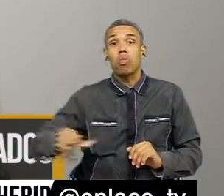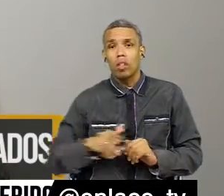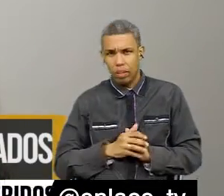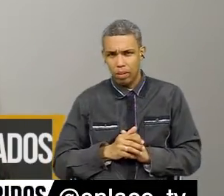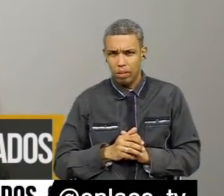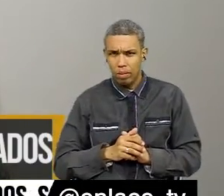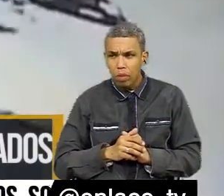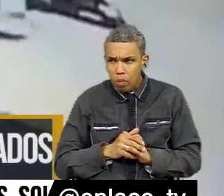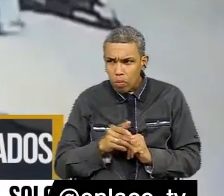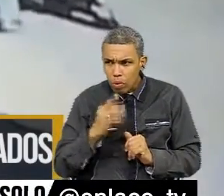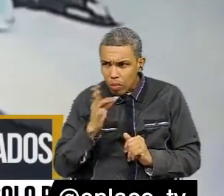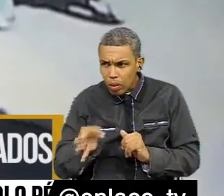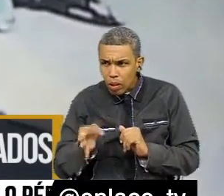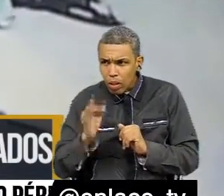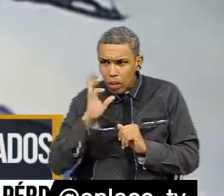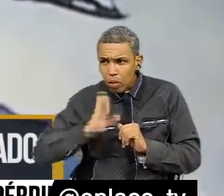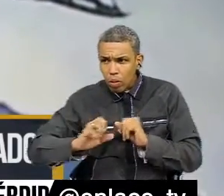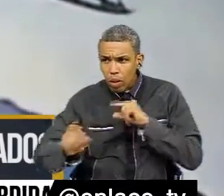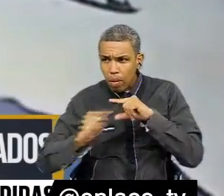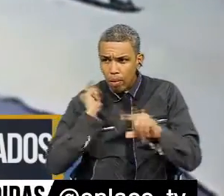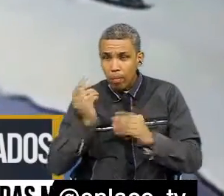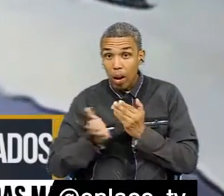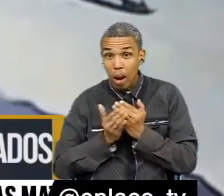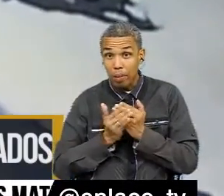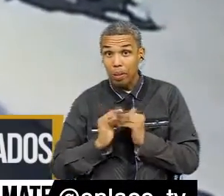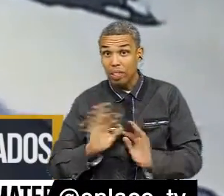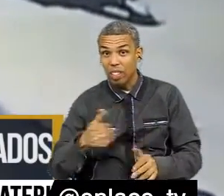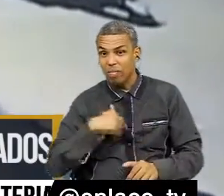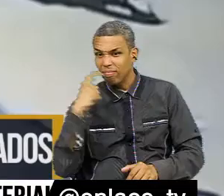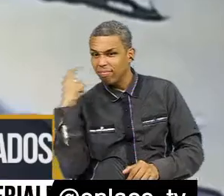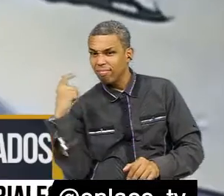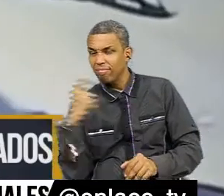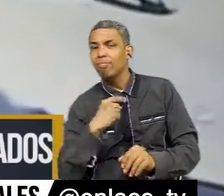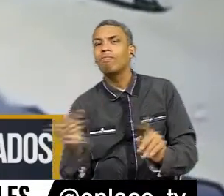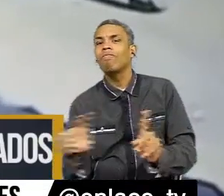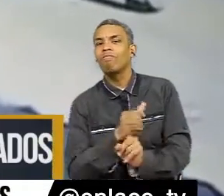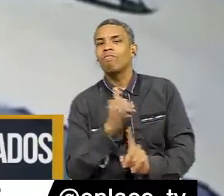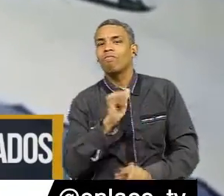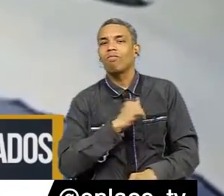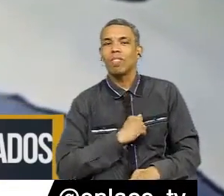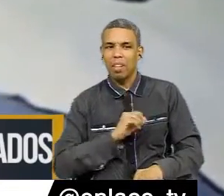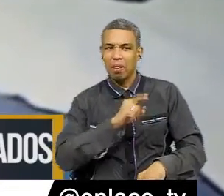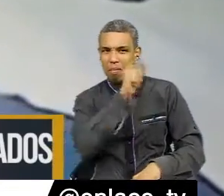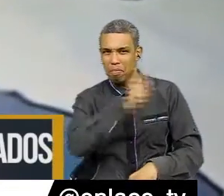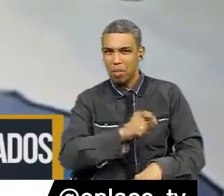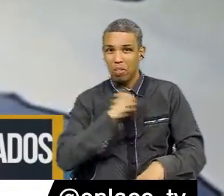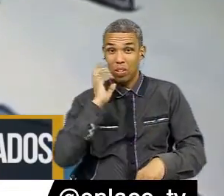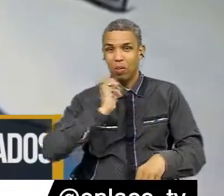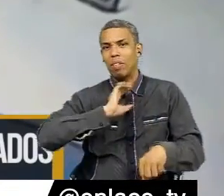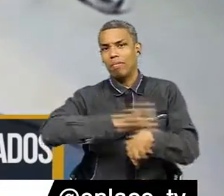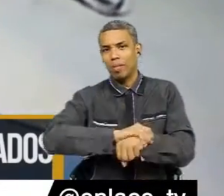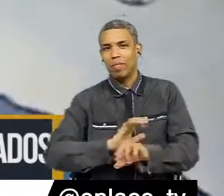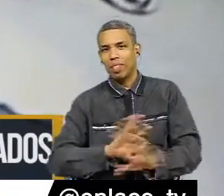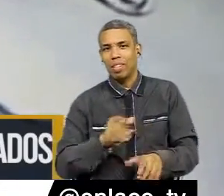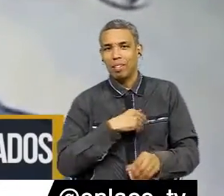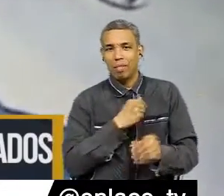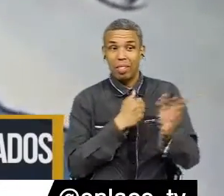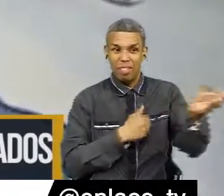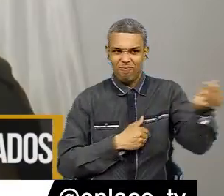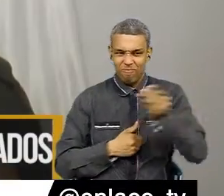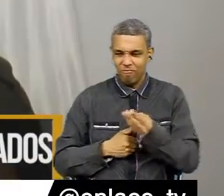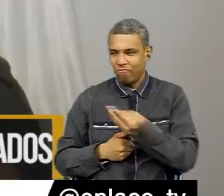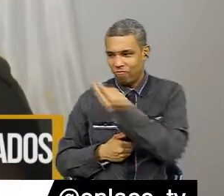este dispositivo celular. Con esto esperan frenar el flagelo que cada día va en aumento en la ciudad y en el que las principales víctimas son las